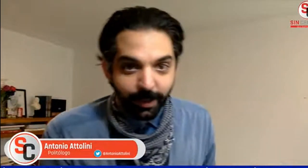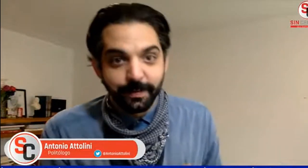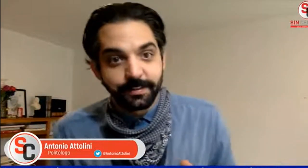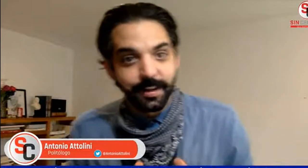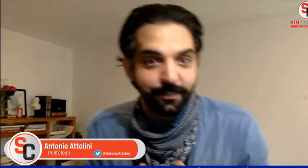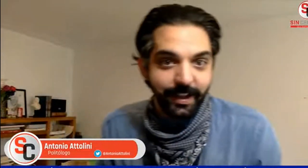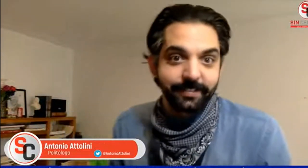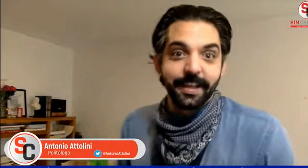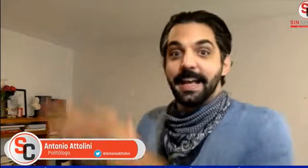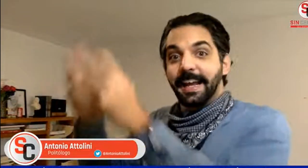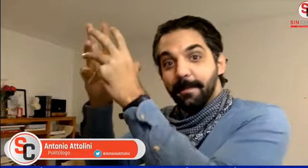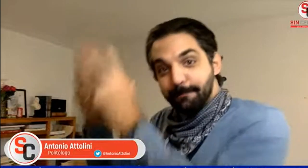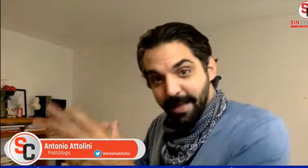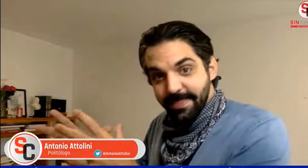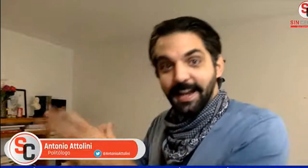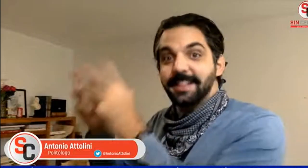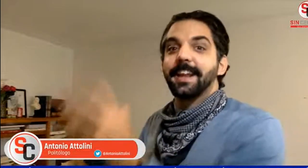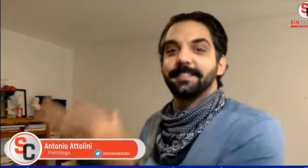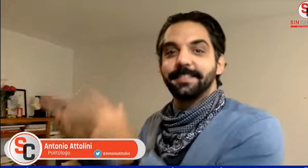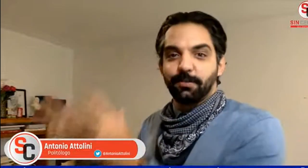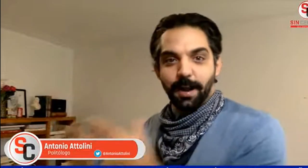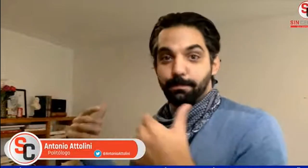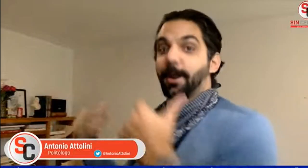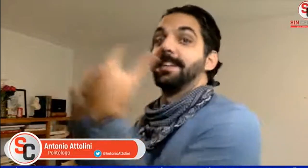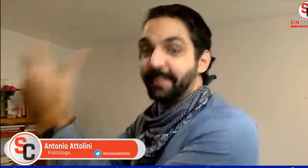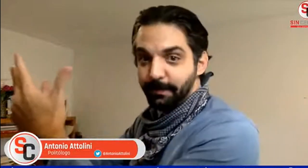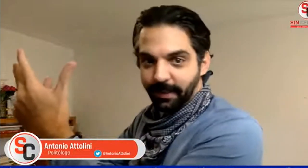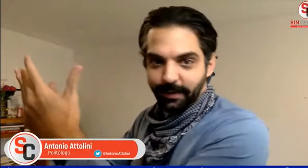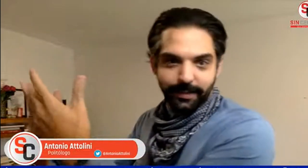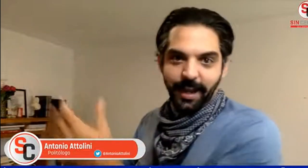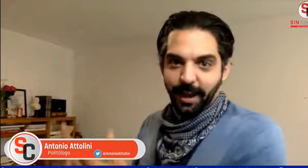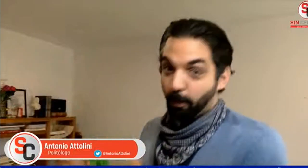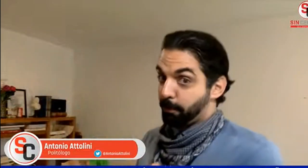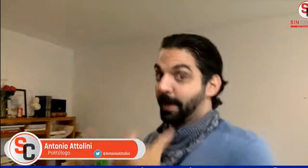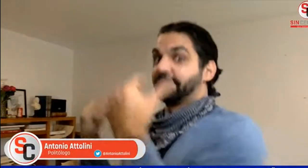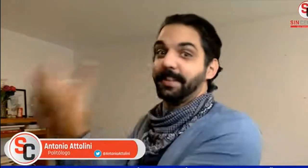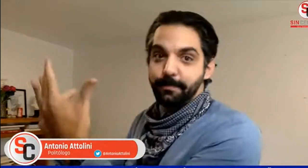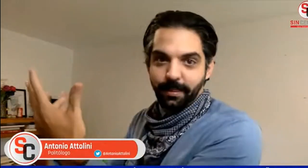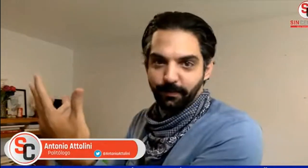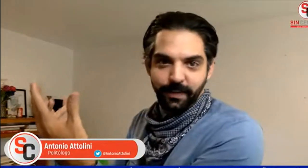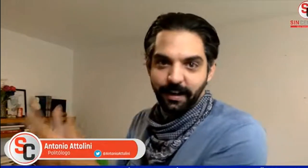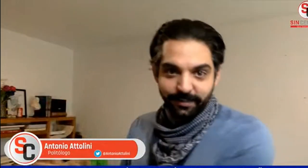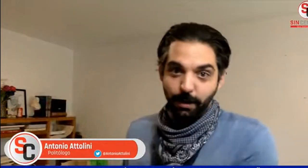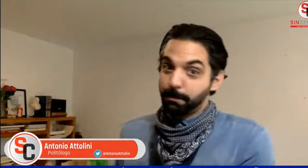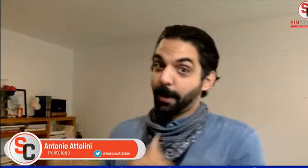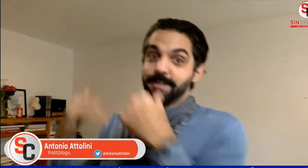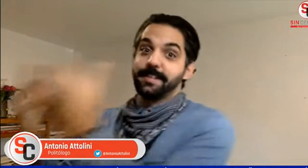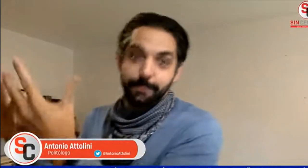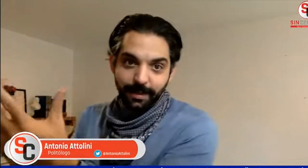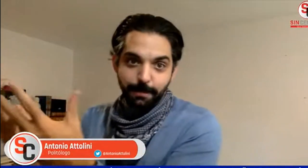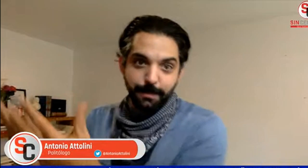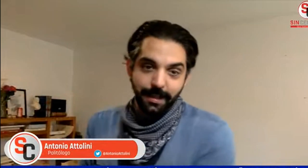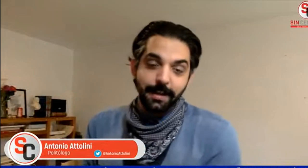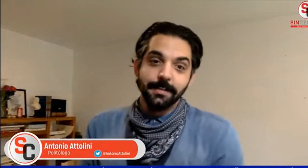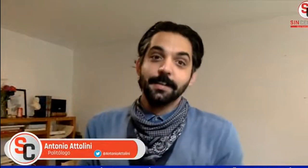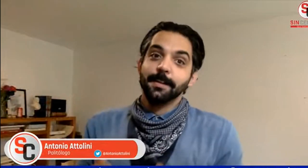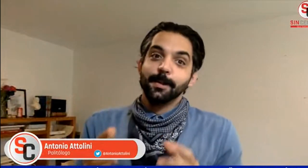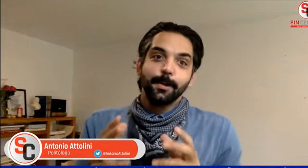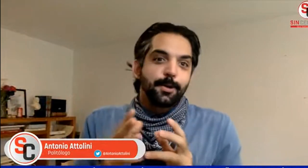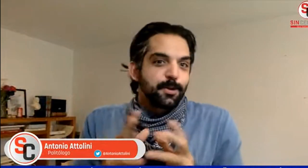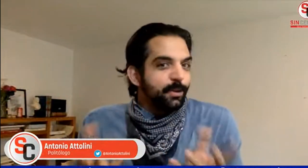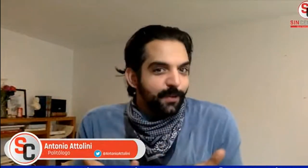público y lo que significa es que manda el interés nacional por encima del extranjero, por encima del financiero, por encima del